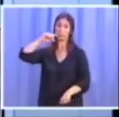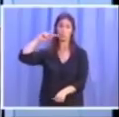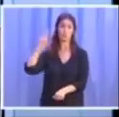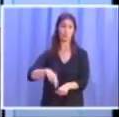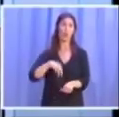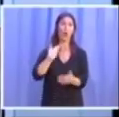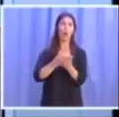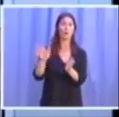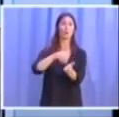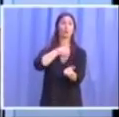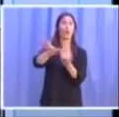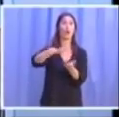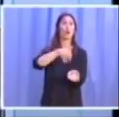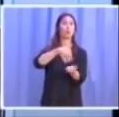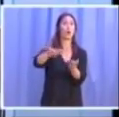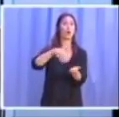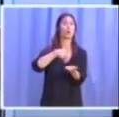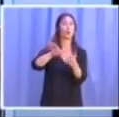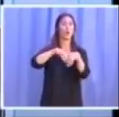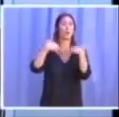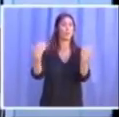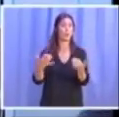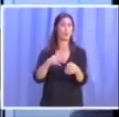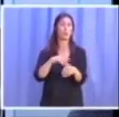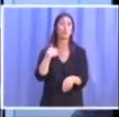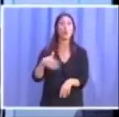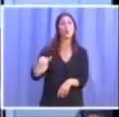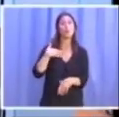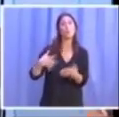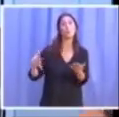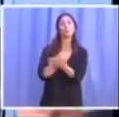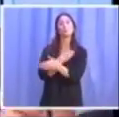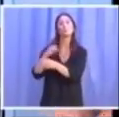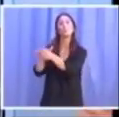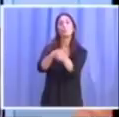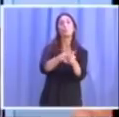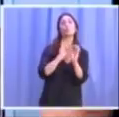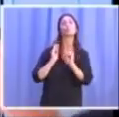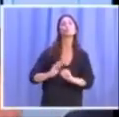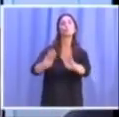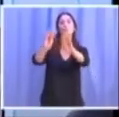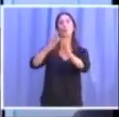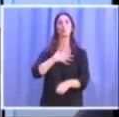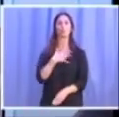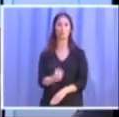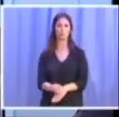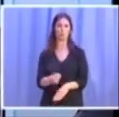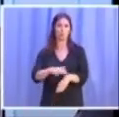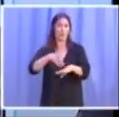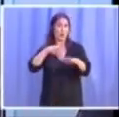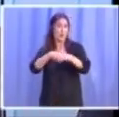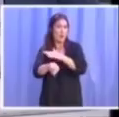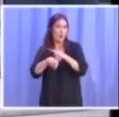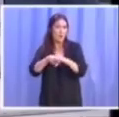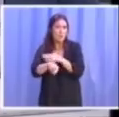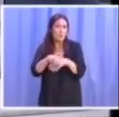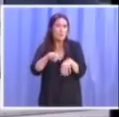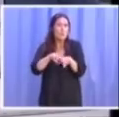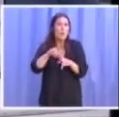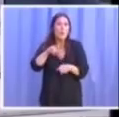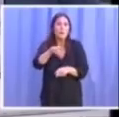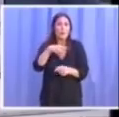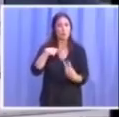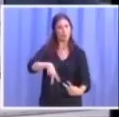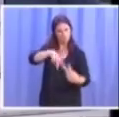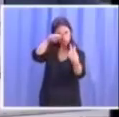le expulsaba del pleno. Y hemos recuperado para todos los barrios su ayuntamiento, la gestión de sobre todo que mira